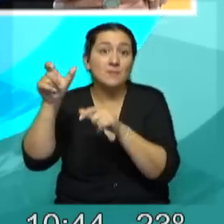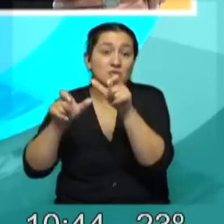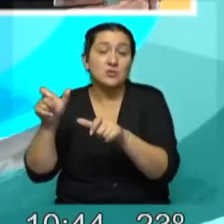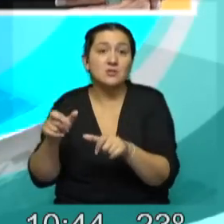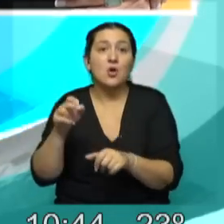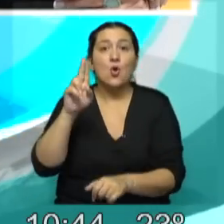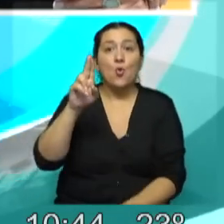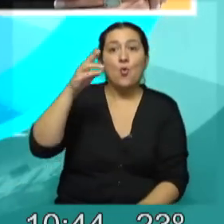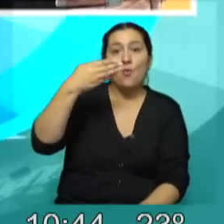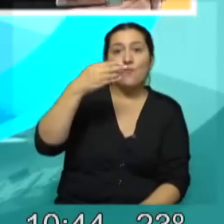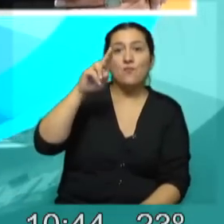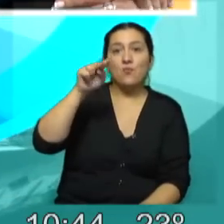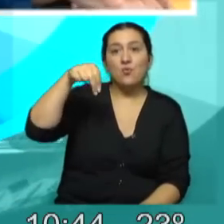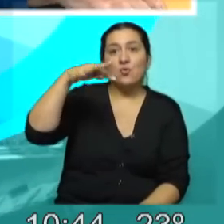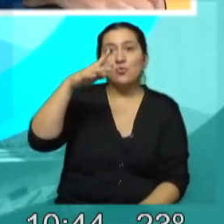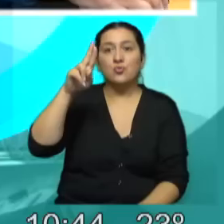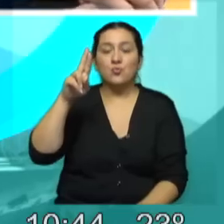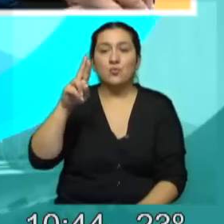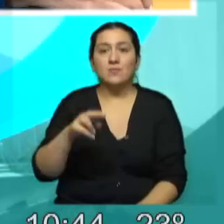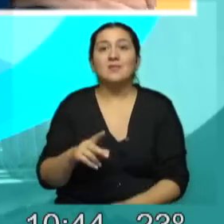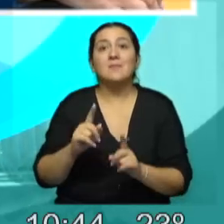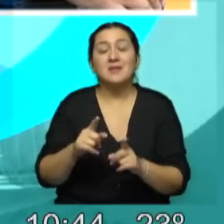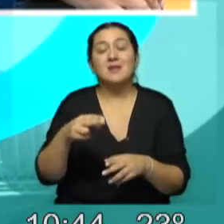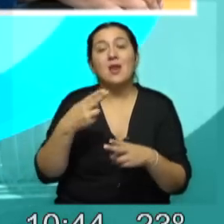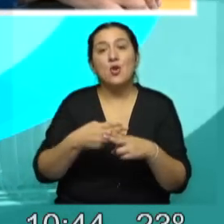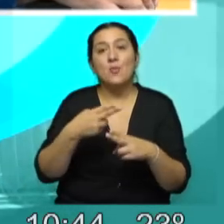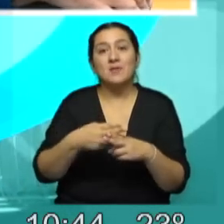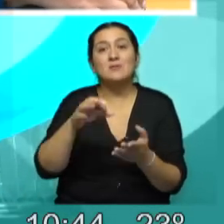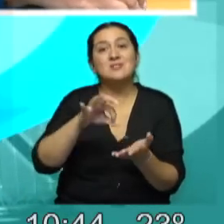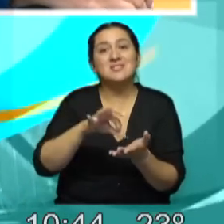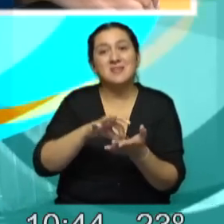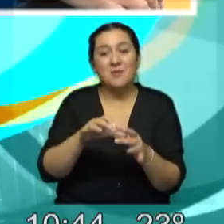simboliza eso es verdad era el nombre de un sistema operativo